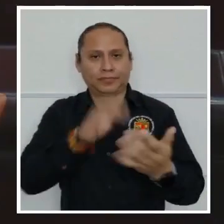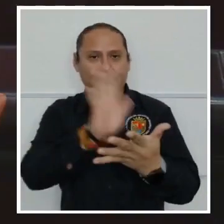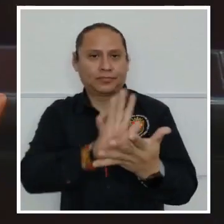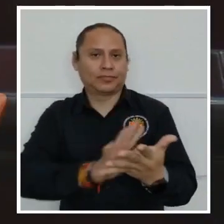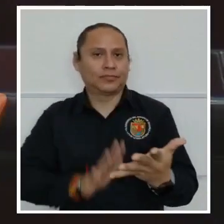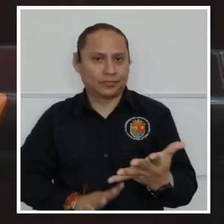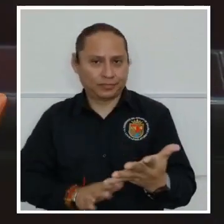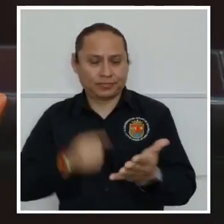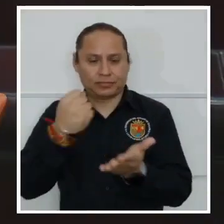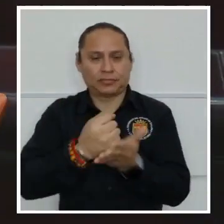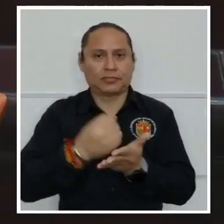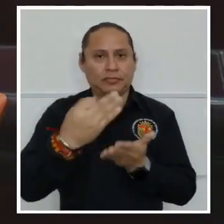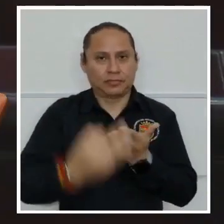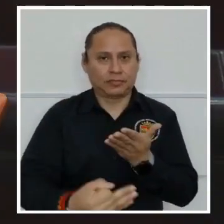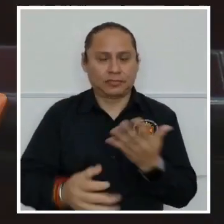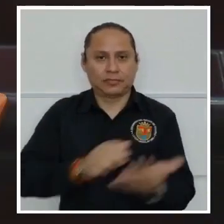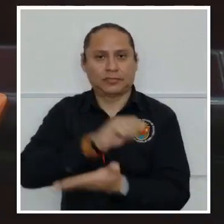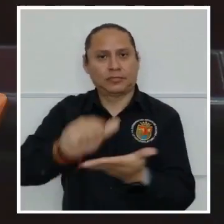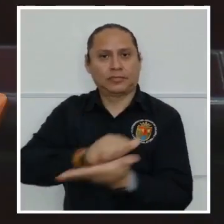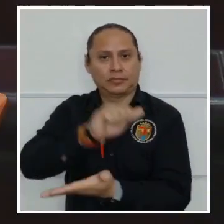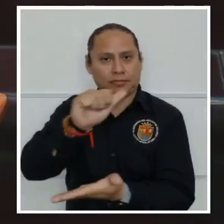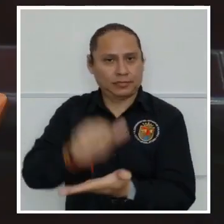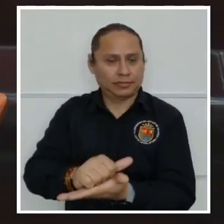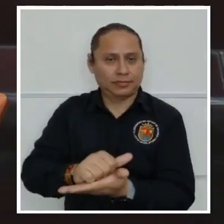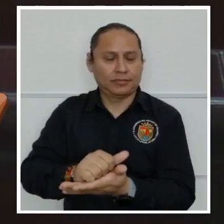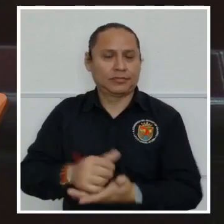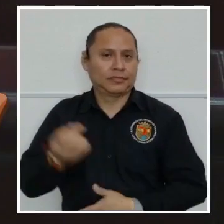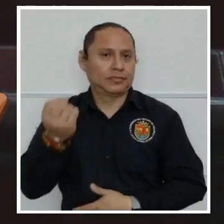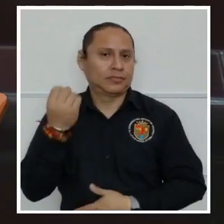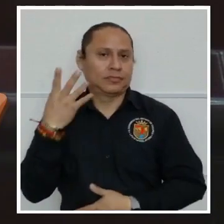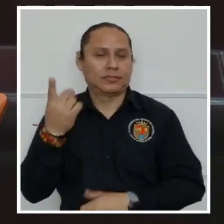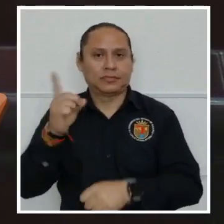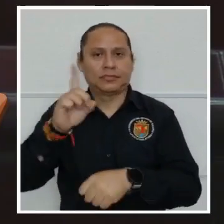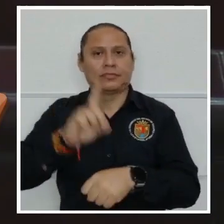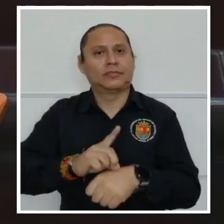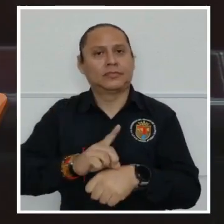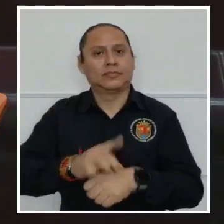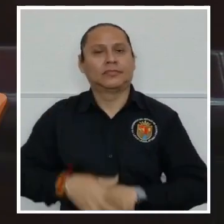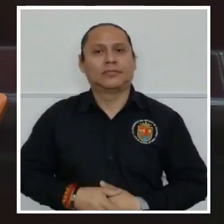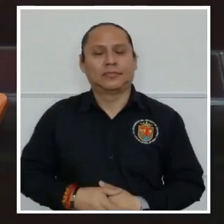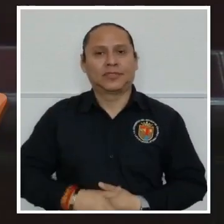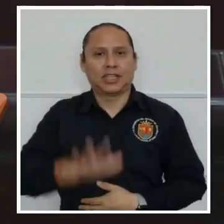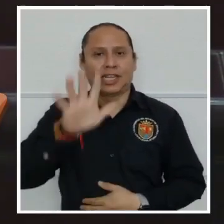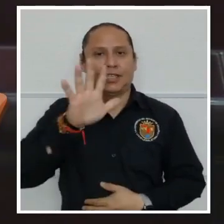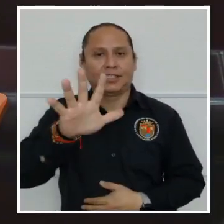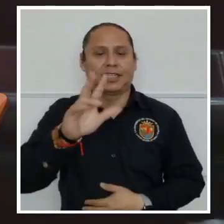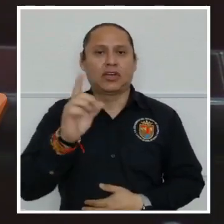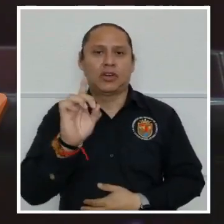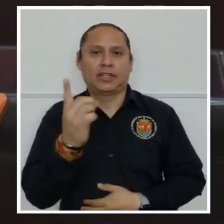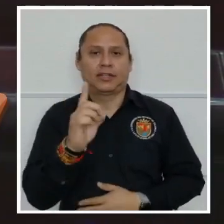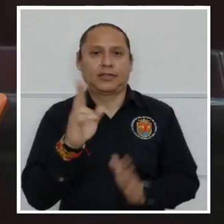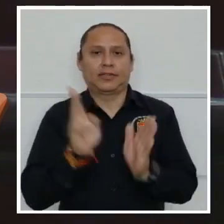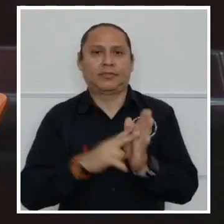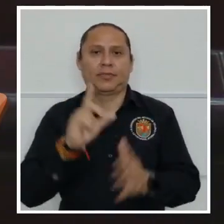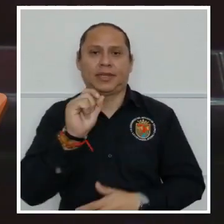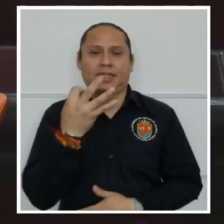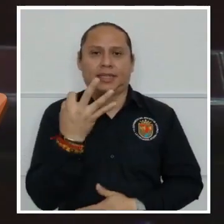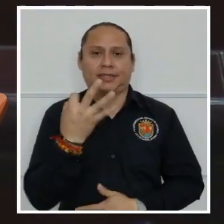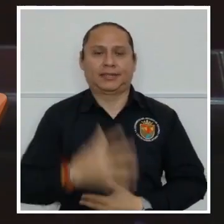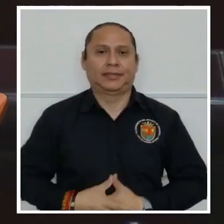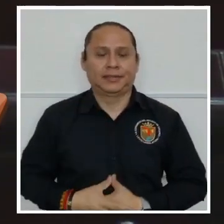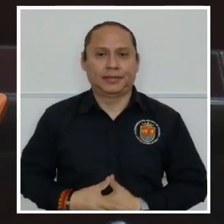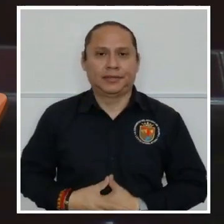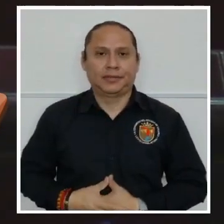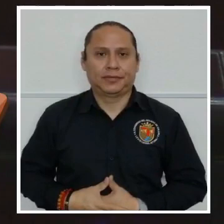1, lectura y en su caso aprobación del acta de la sesión celebrada el día 5 de diciembre del